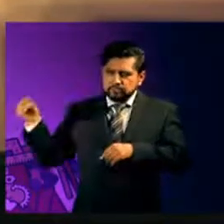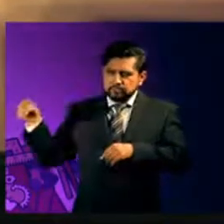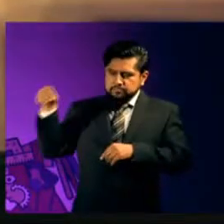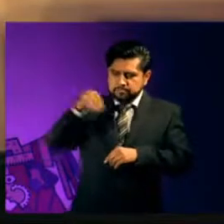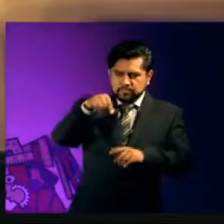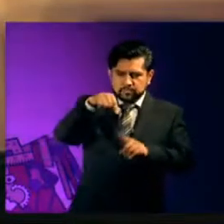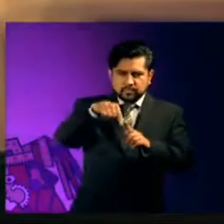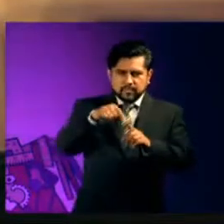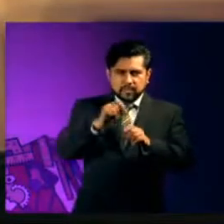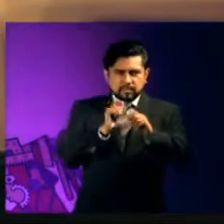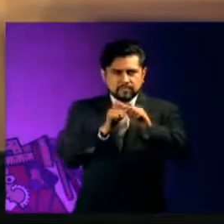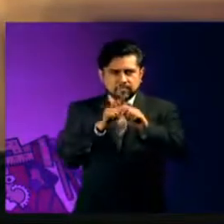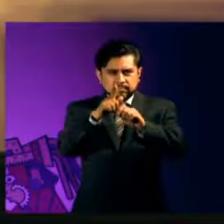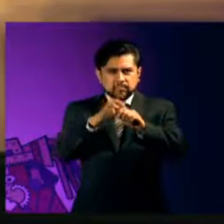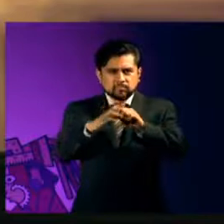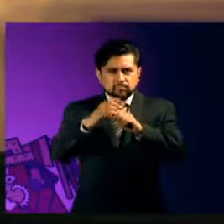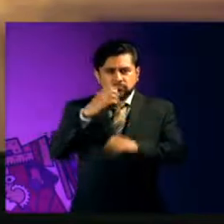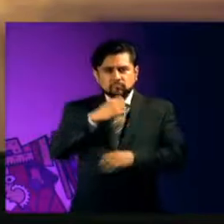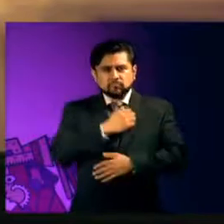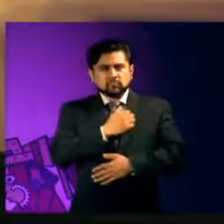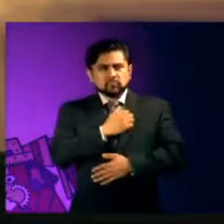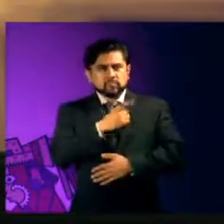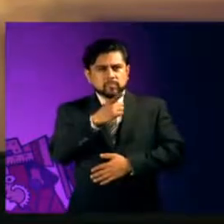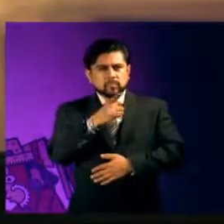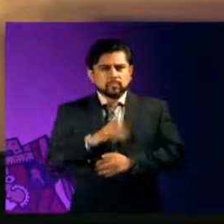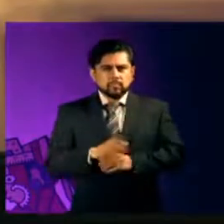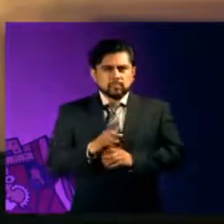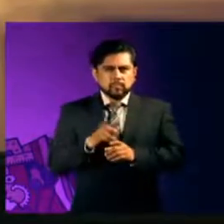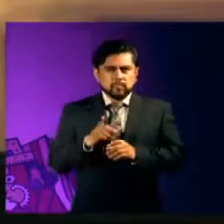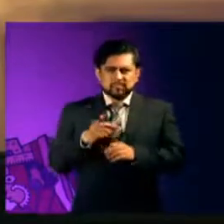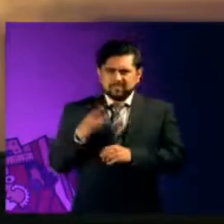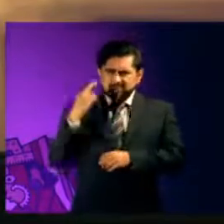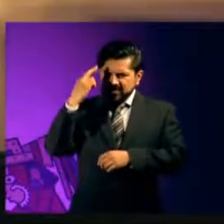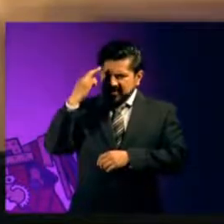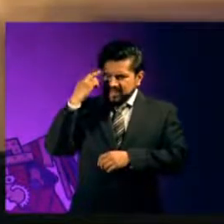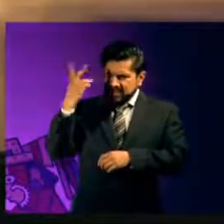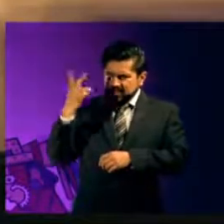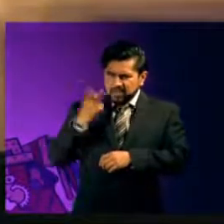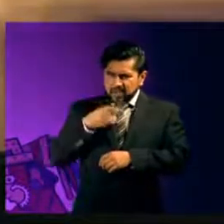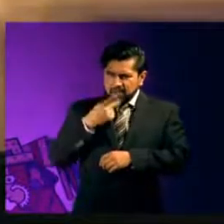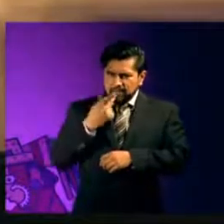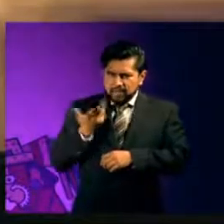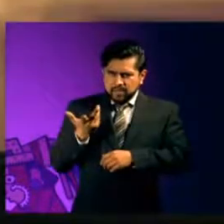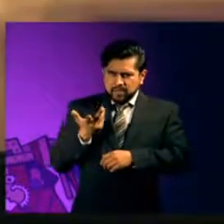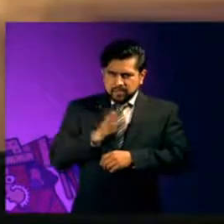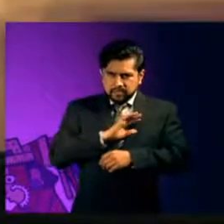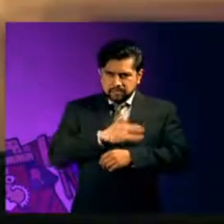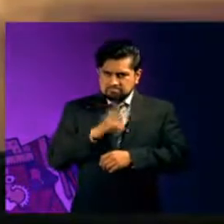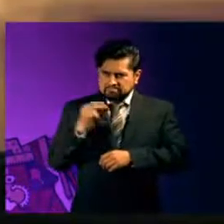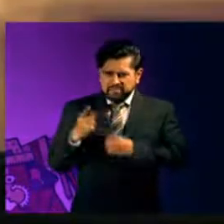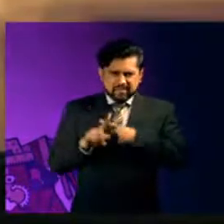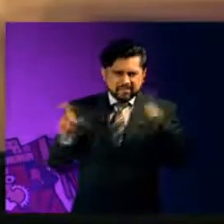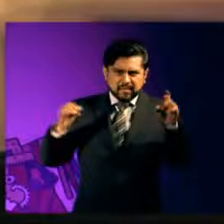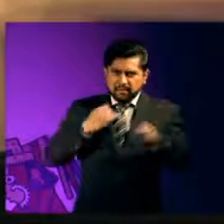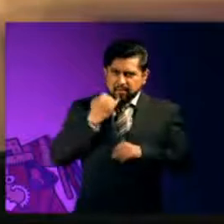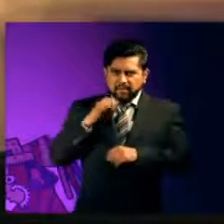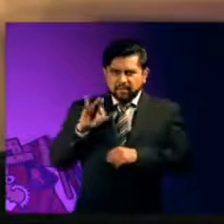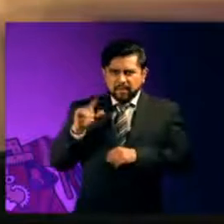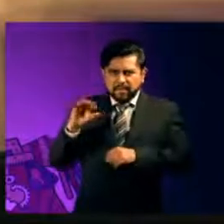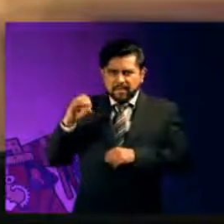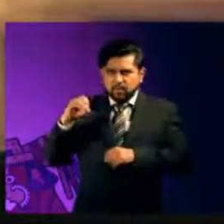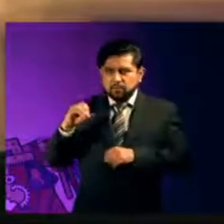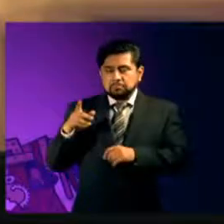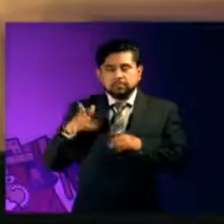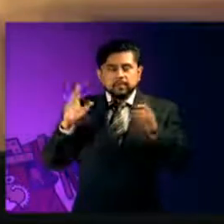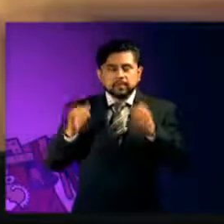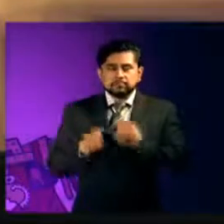a quien en reforma aún un rey que ni siquiera sabía hablar español porque era flamenco pero bueno todo el